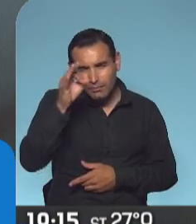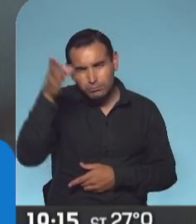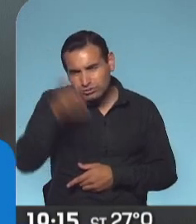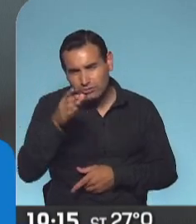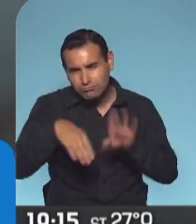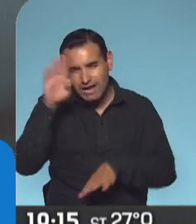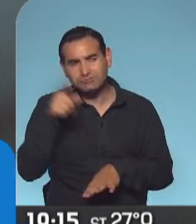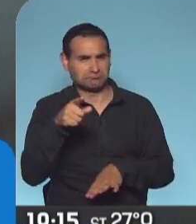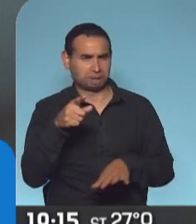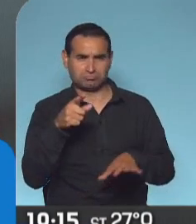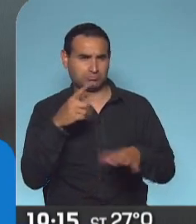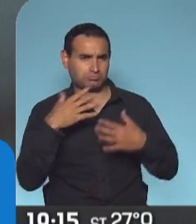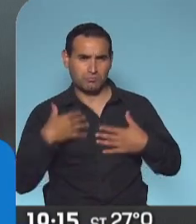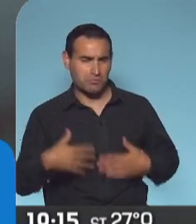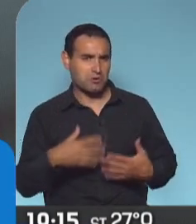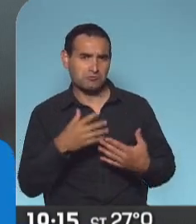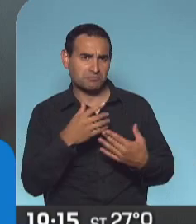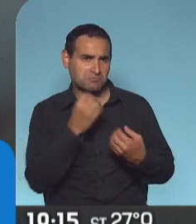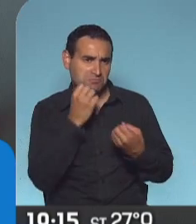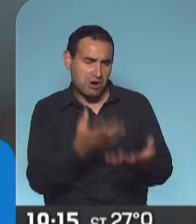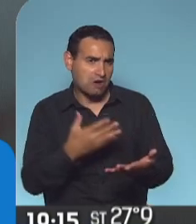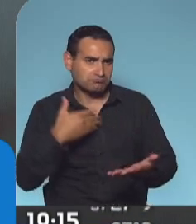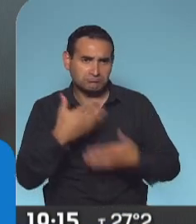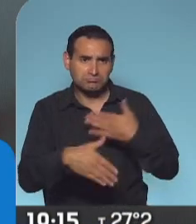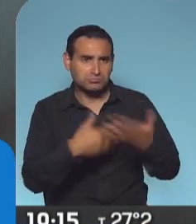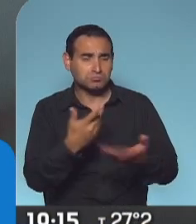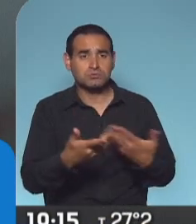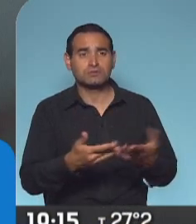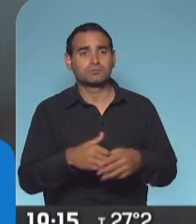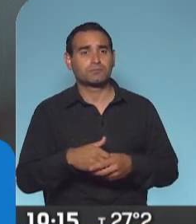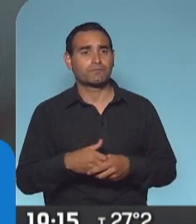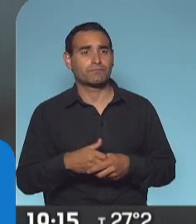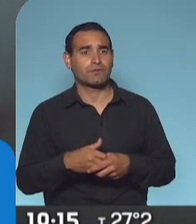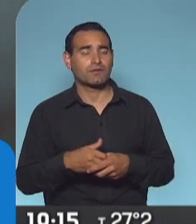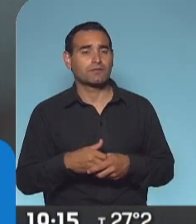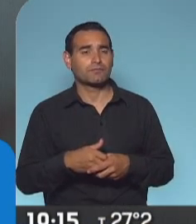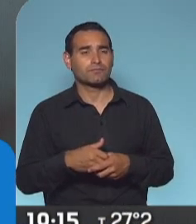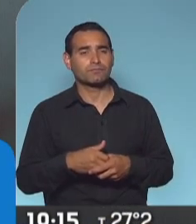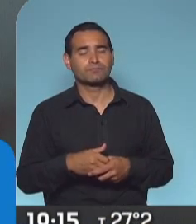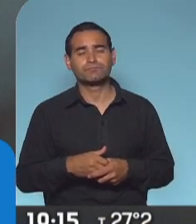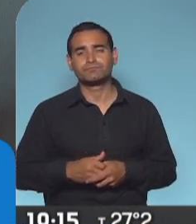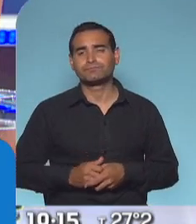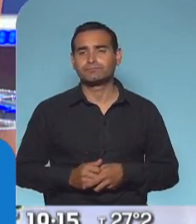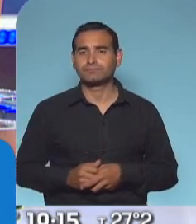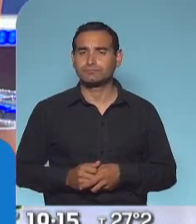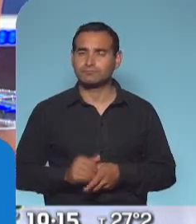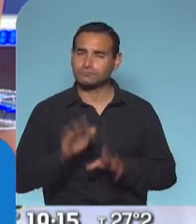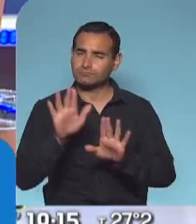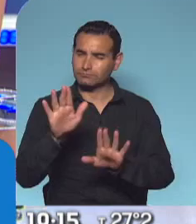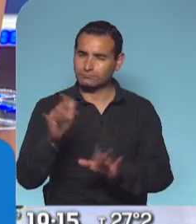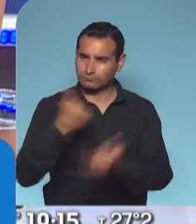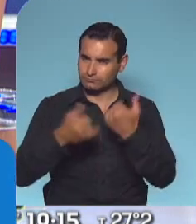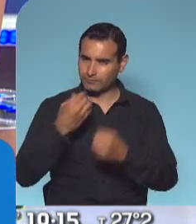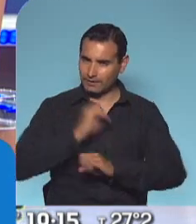una evolución simple, que se autolimita la enfermedad y que no tiene mayores complicaciones. Es decir, a ver, para entender,